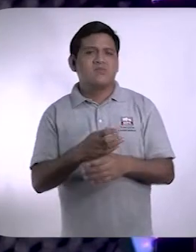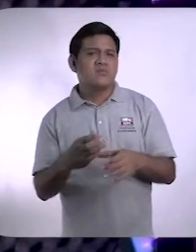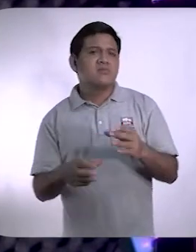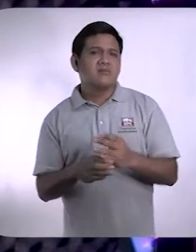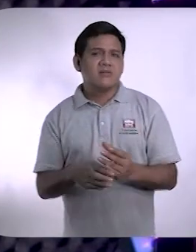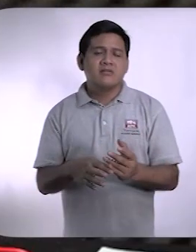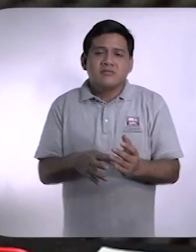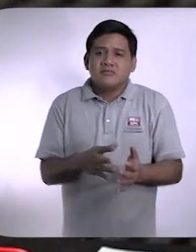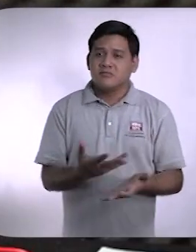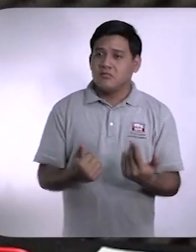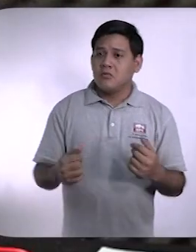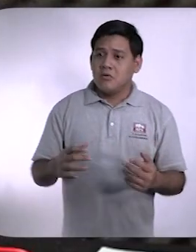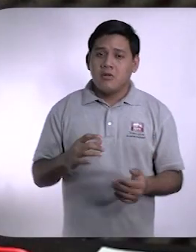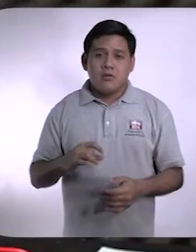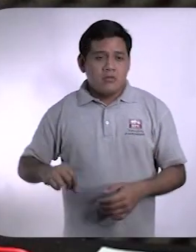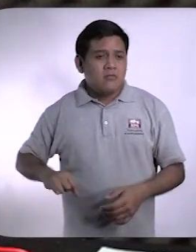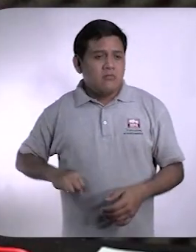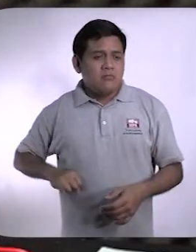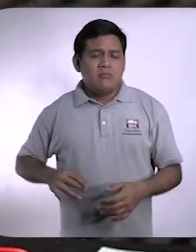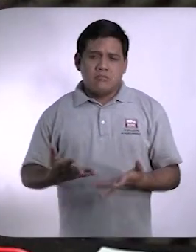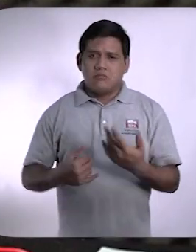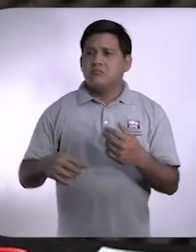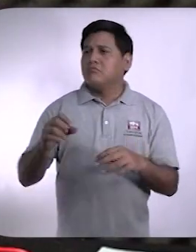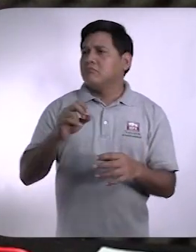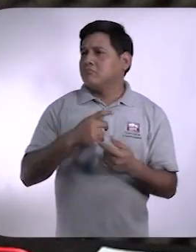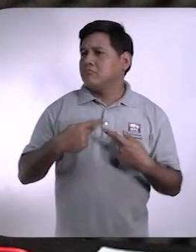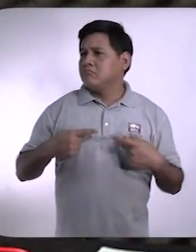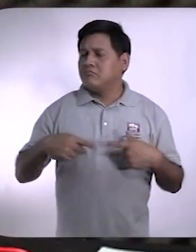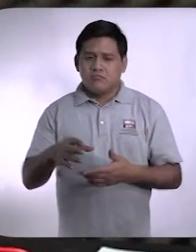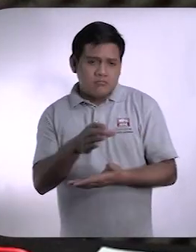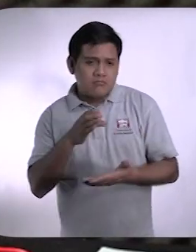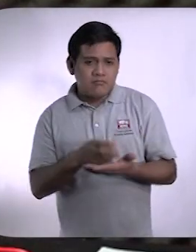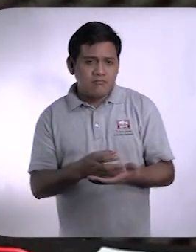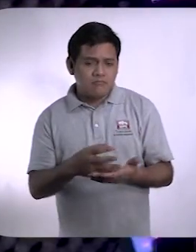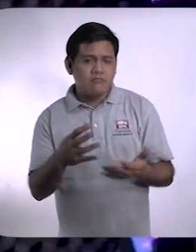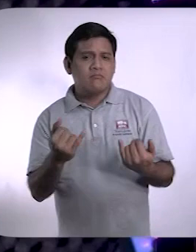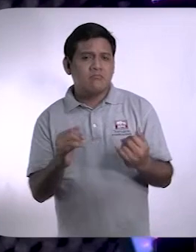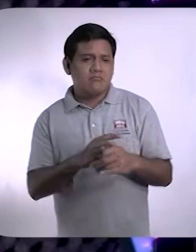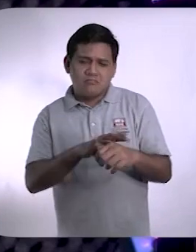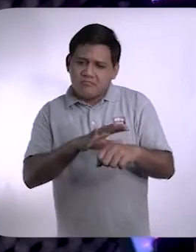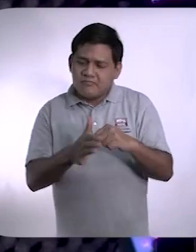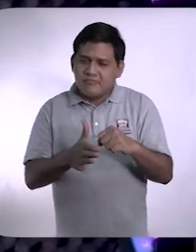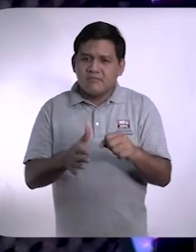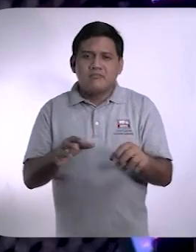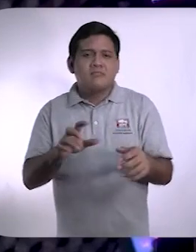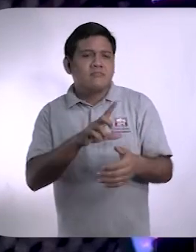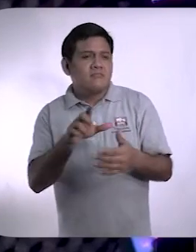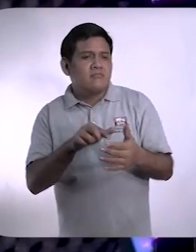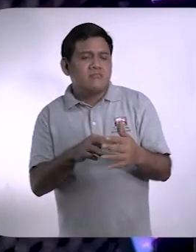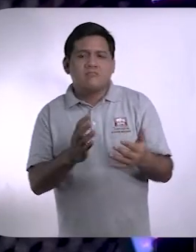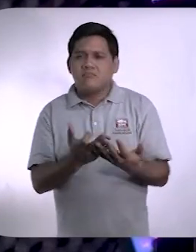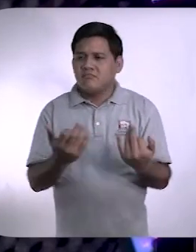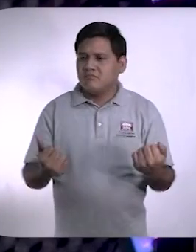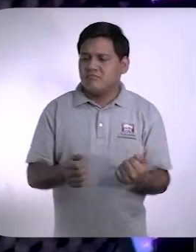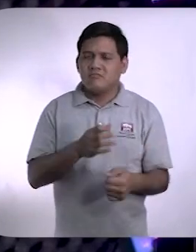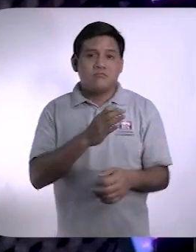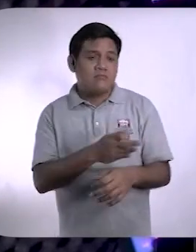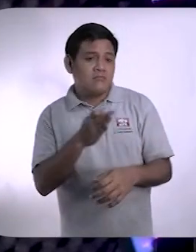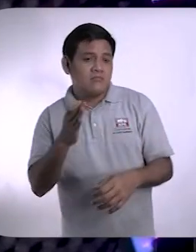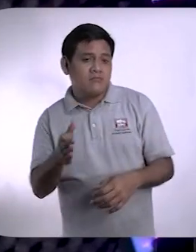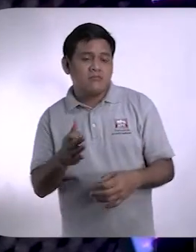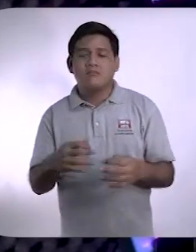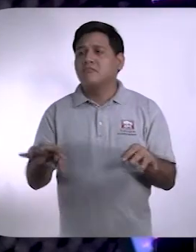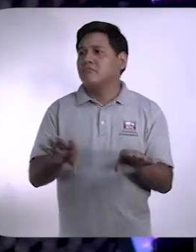a la ciudadanía y pudieran votar puedan votar por la mejor opción. Pero bueno, ya terminó esta etapa, nos encontramos en etapa de veda.